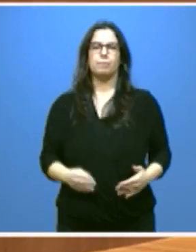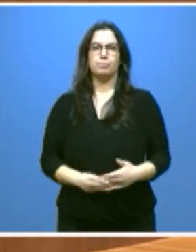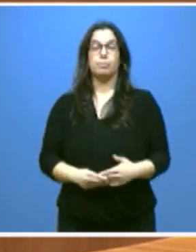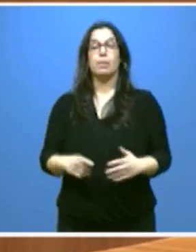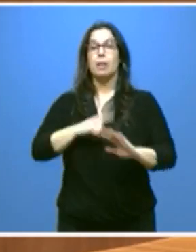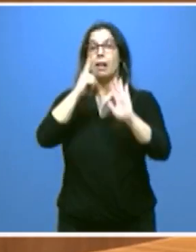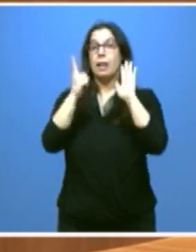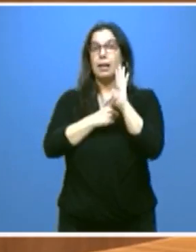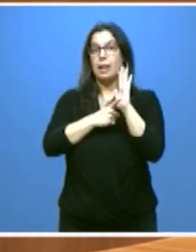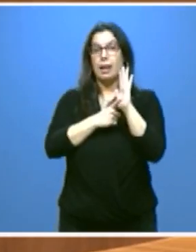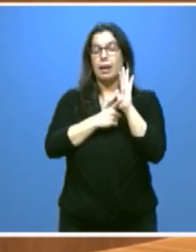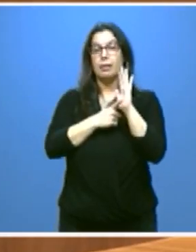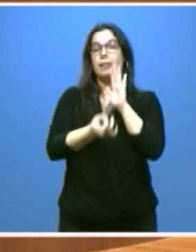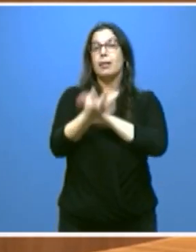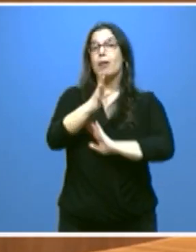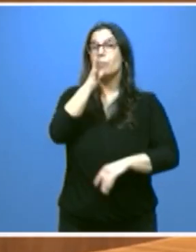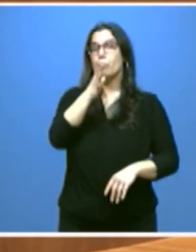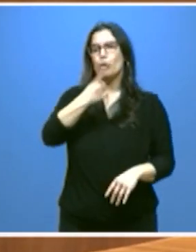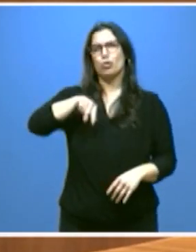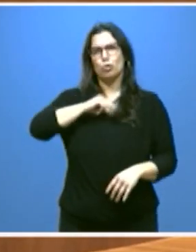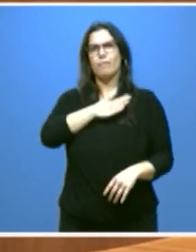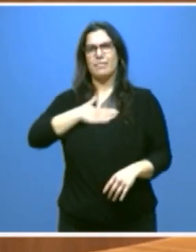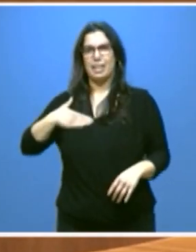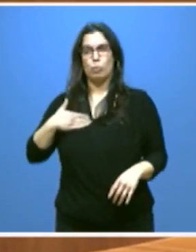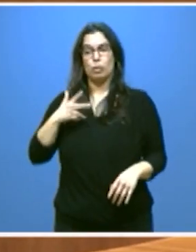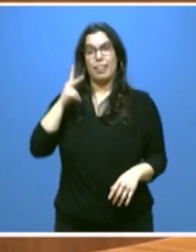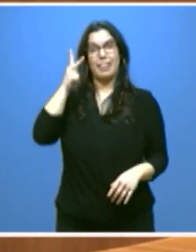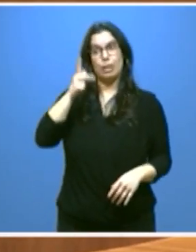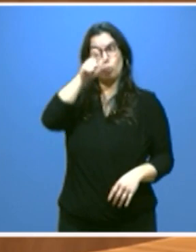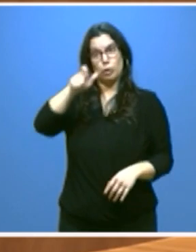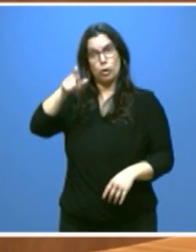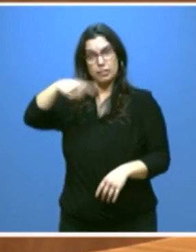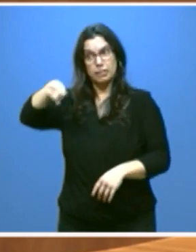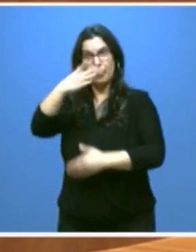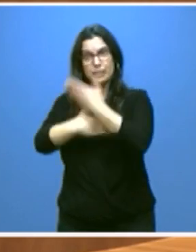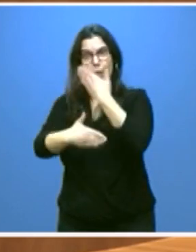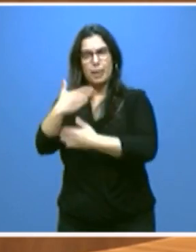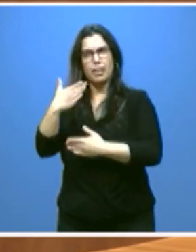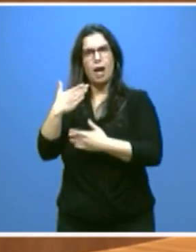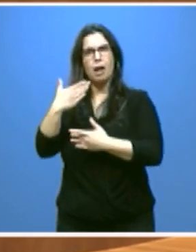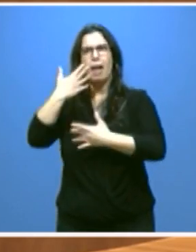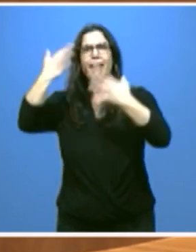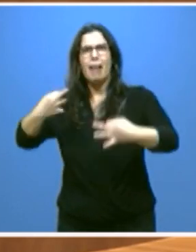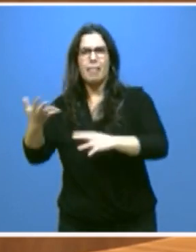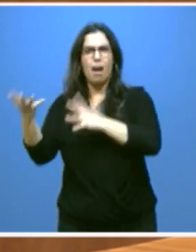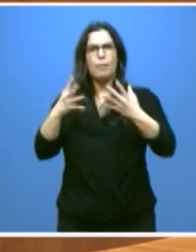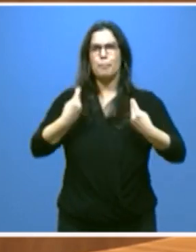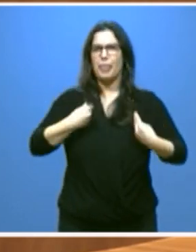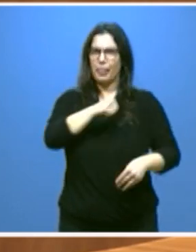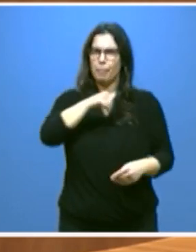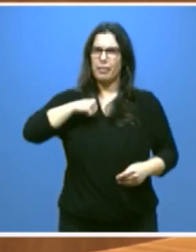esta ley nace de nuestra aspiración por hacer efectivo el derecho de las personas con discapacidad a una vida